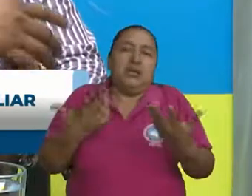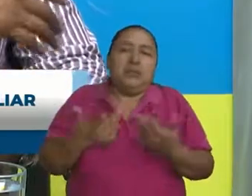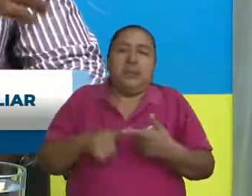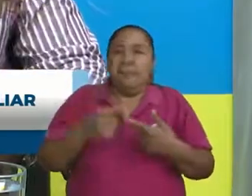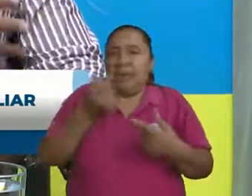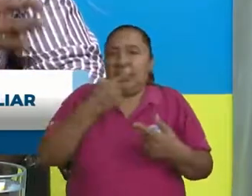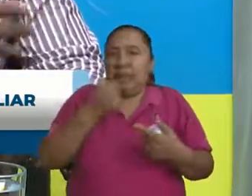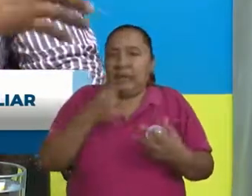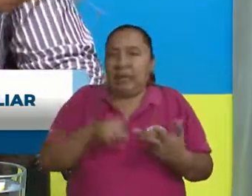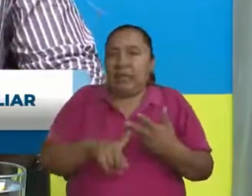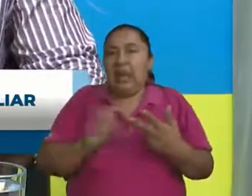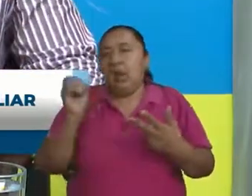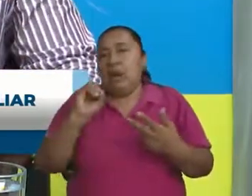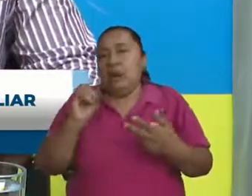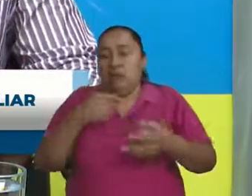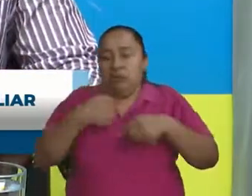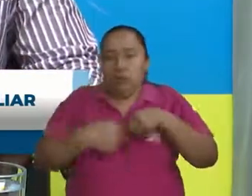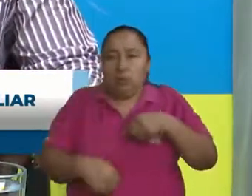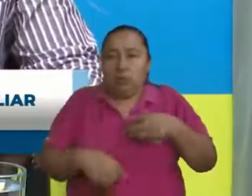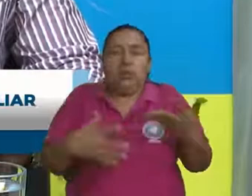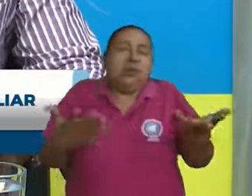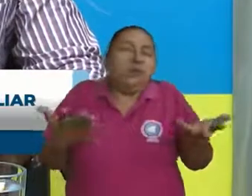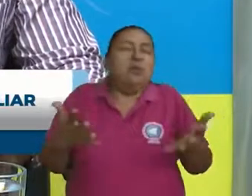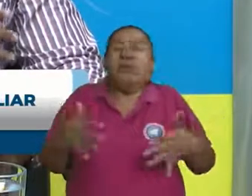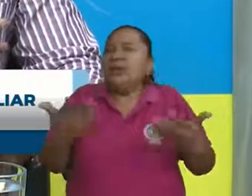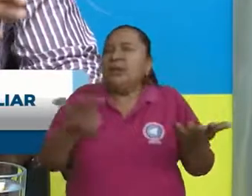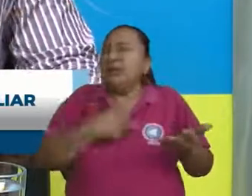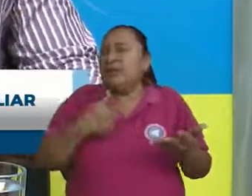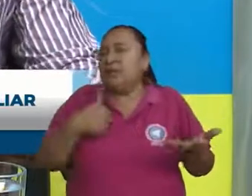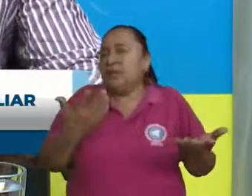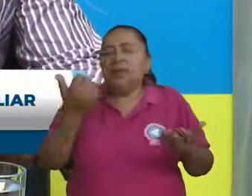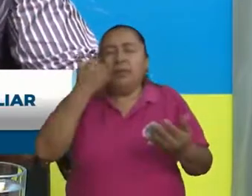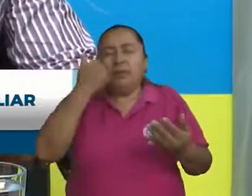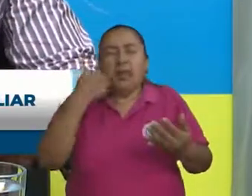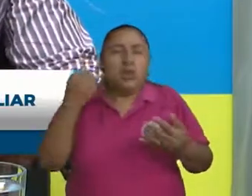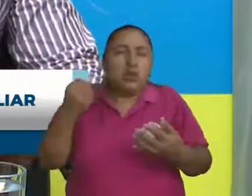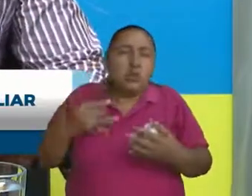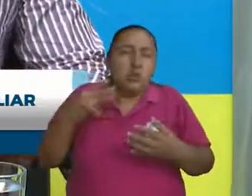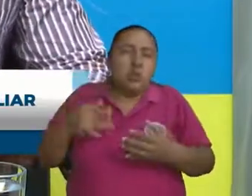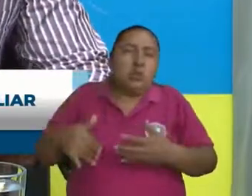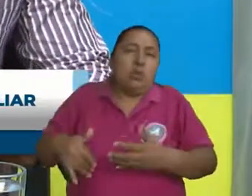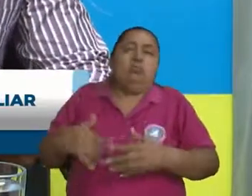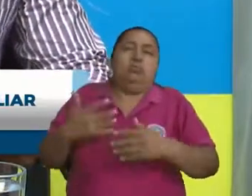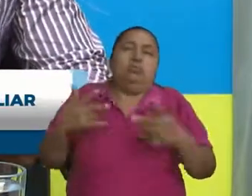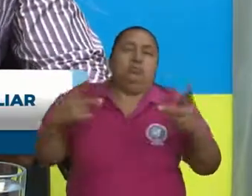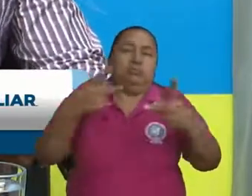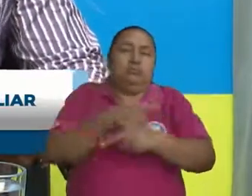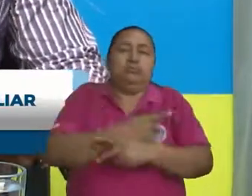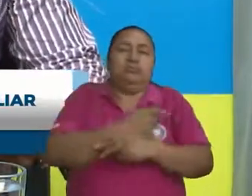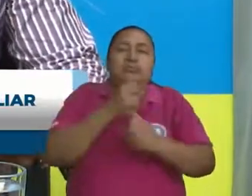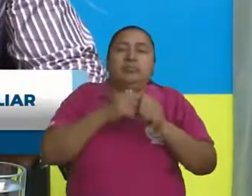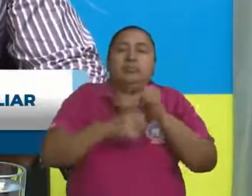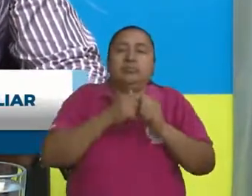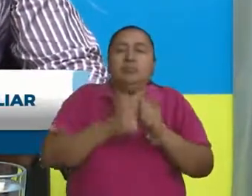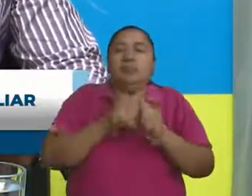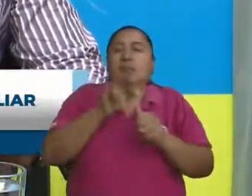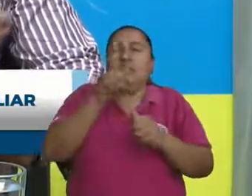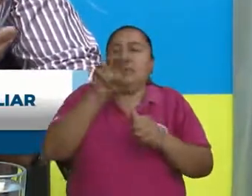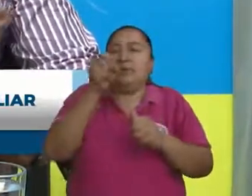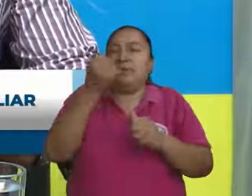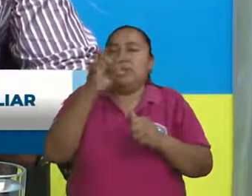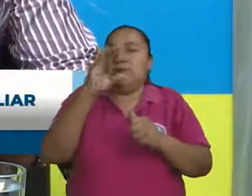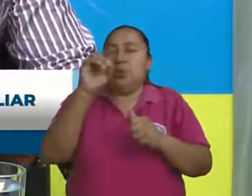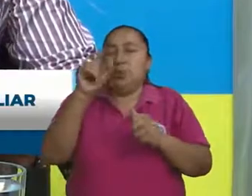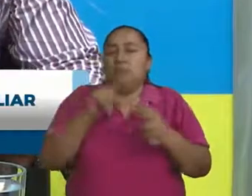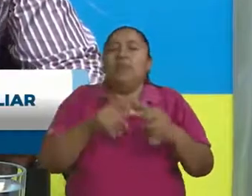fármaco, medicamento, obviamente? ¿Qué se hace ante un trastorno de la vesícula biliar